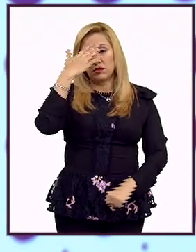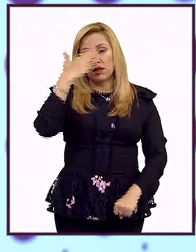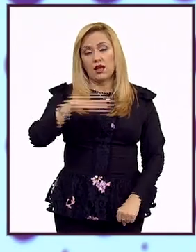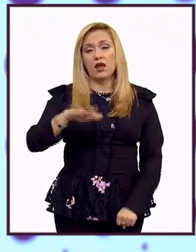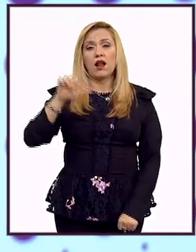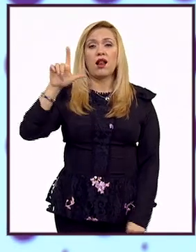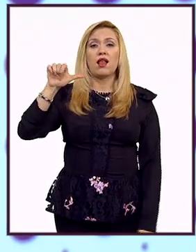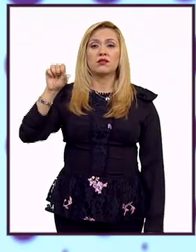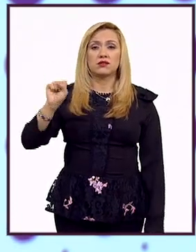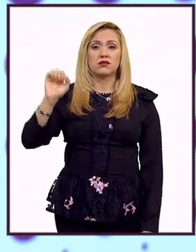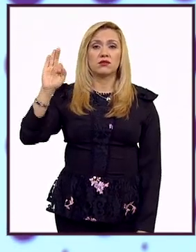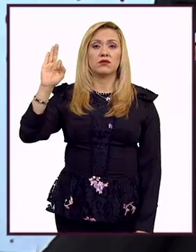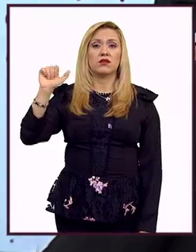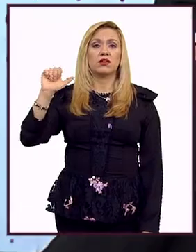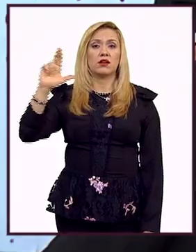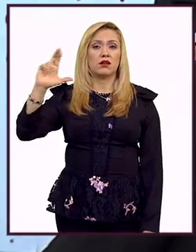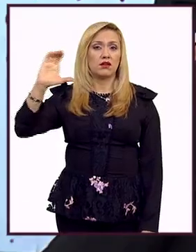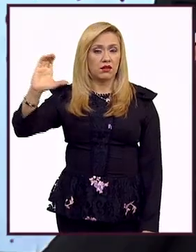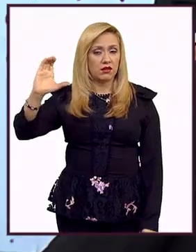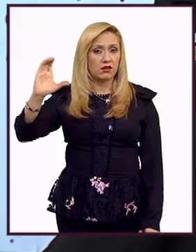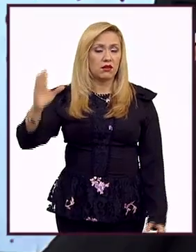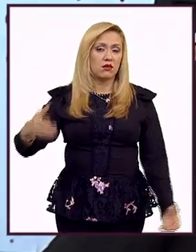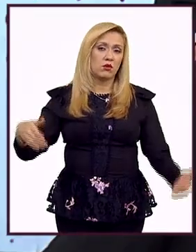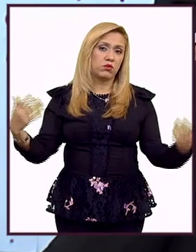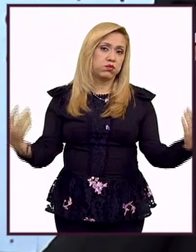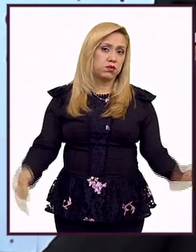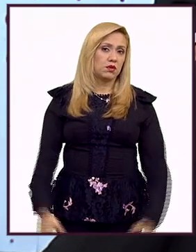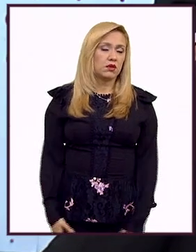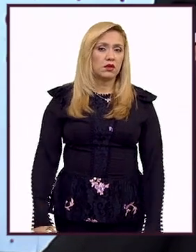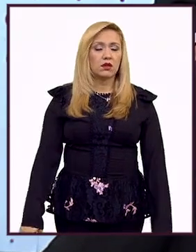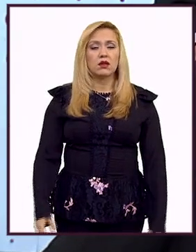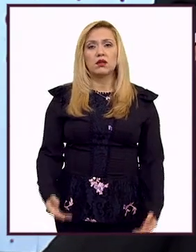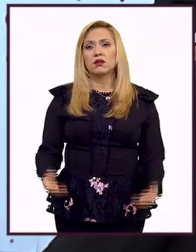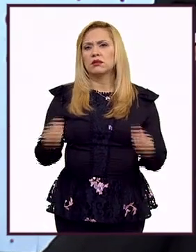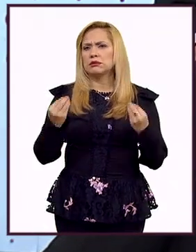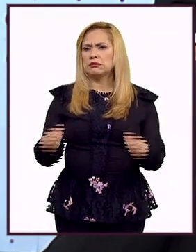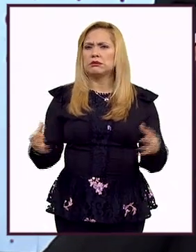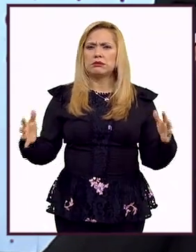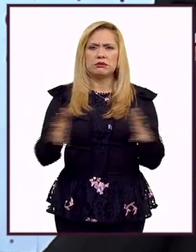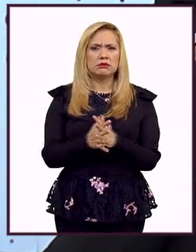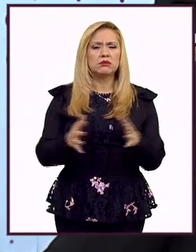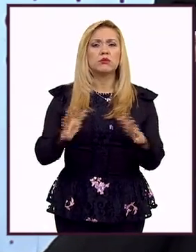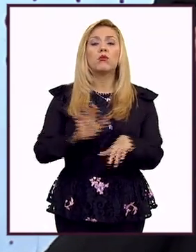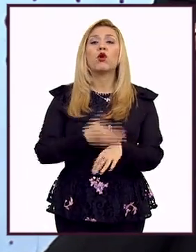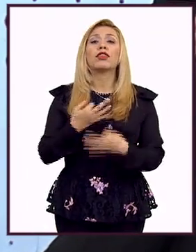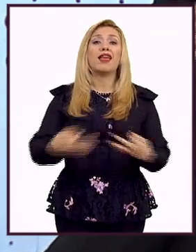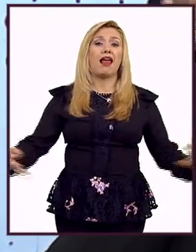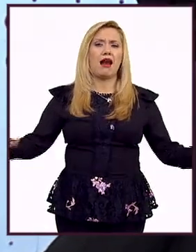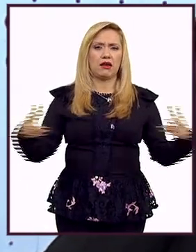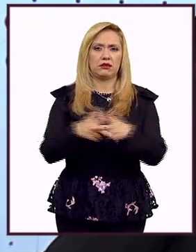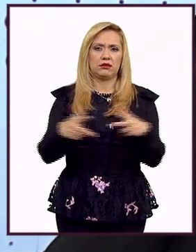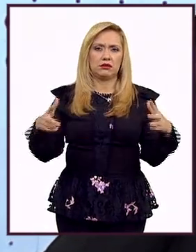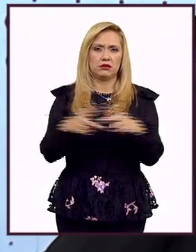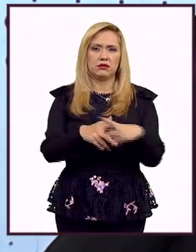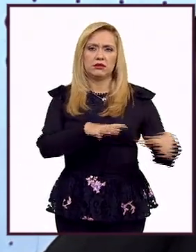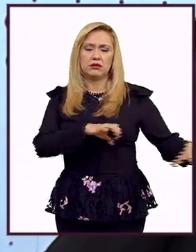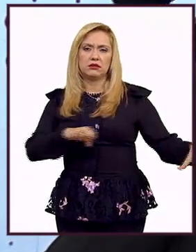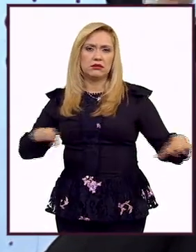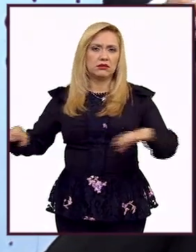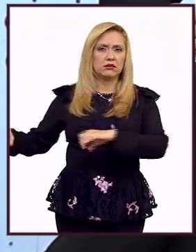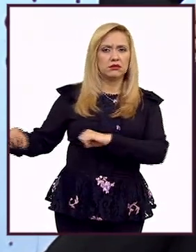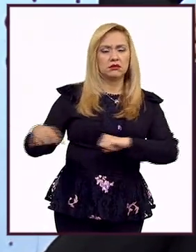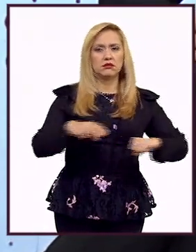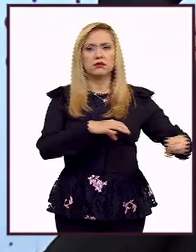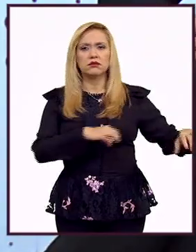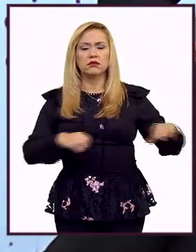proceso de negociación, pero siguen actores distintos en el territorio, interesados en las tierras, en el territorio. Y a propósito, digamos,